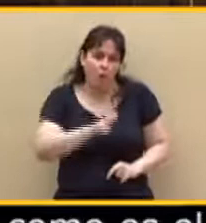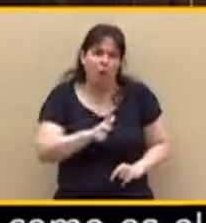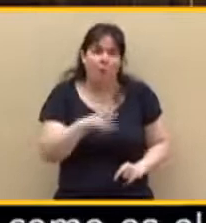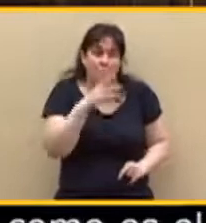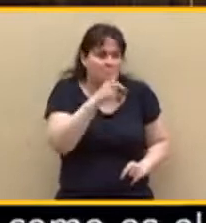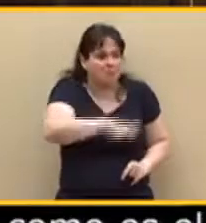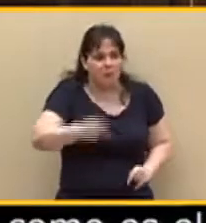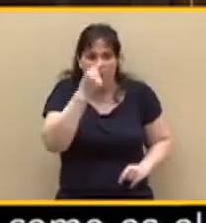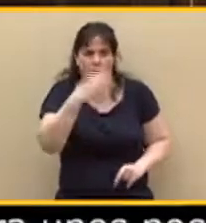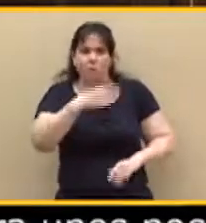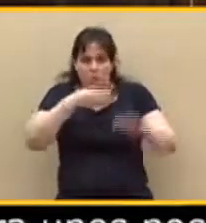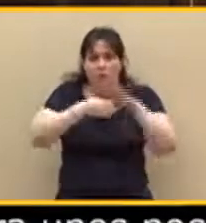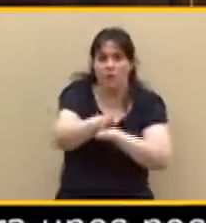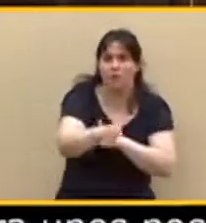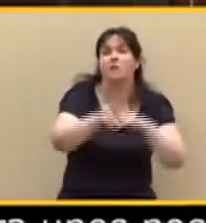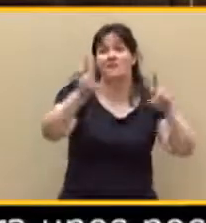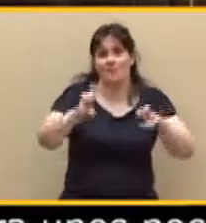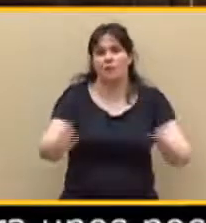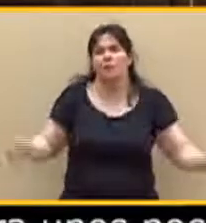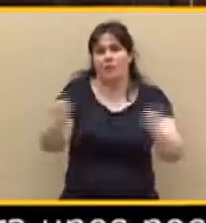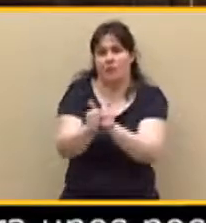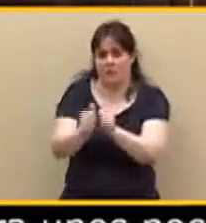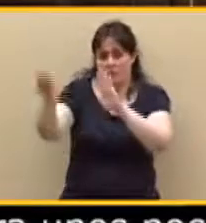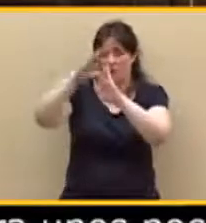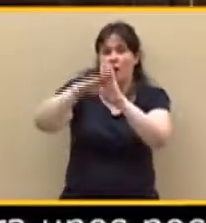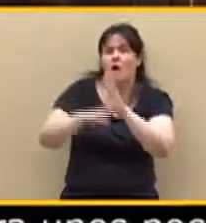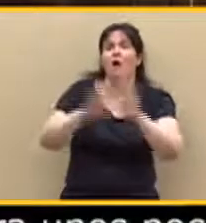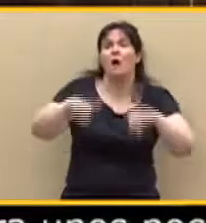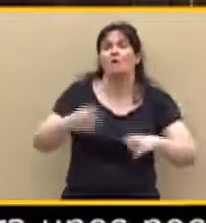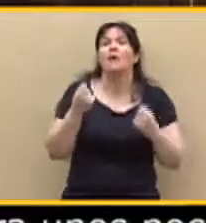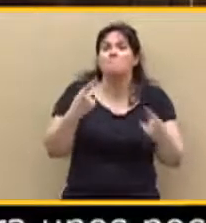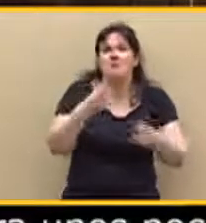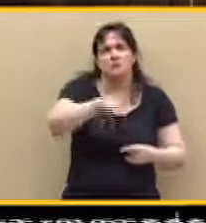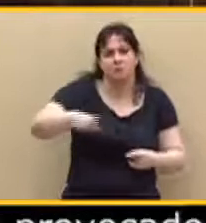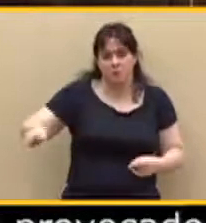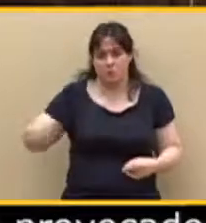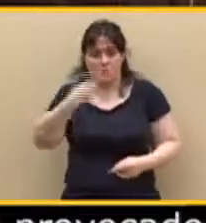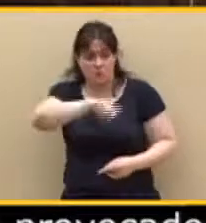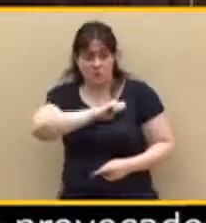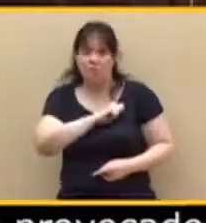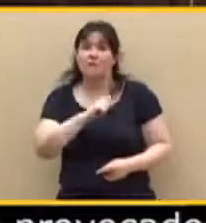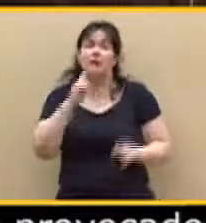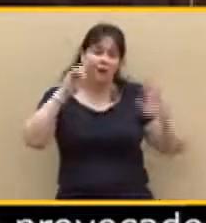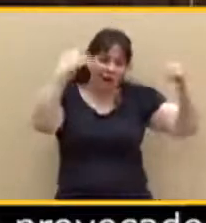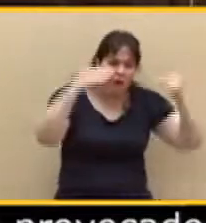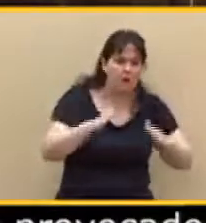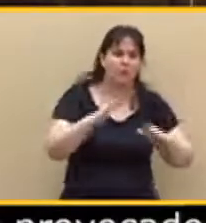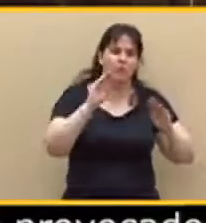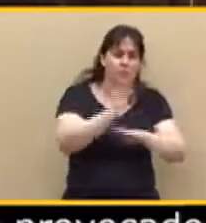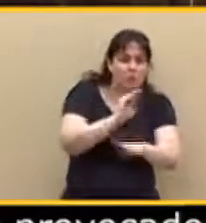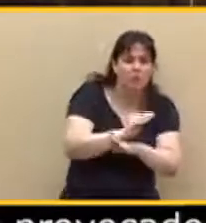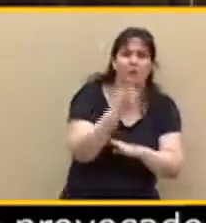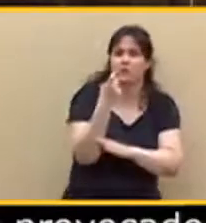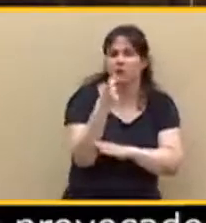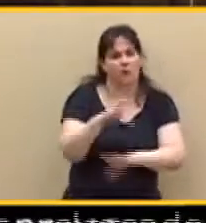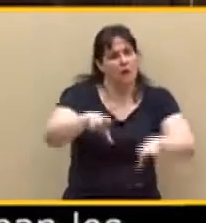en materia de dependencia han provocado que miles de personas en este país no reciban los cuidados necesarios y que estos tengan que ser asumidos